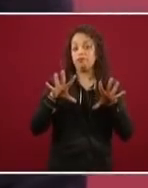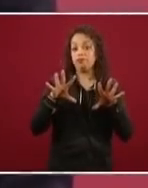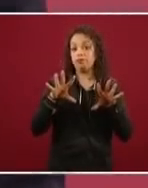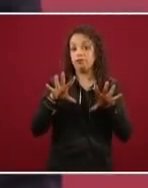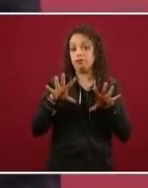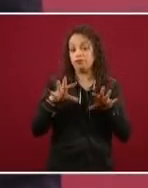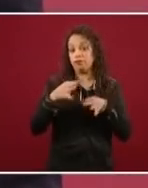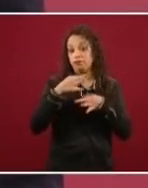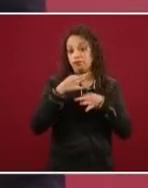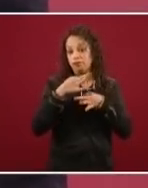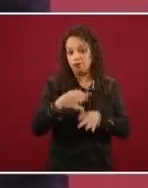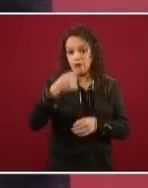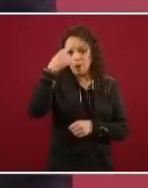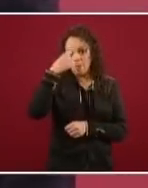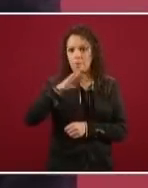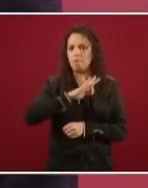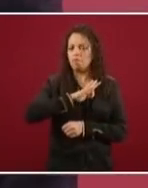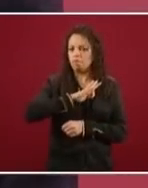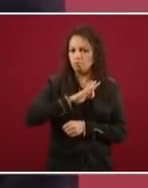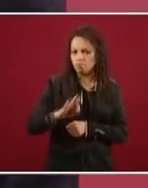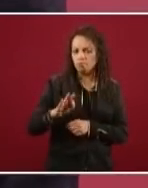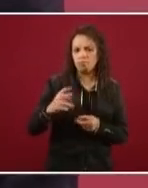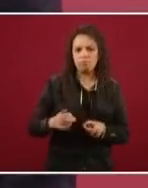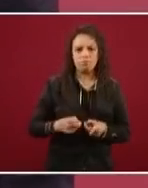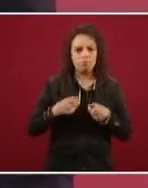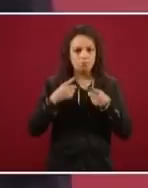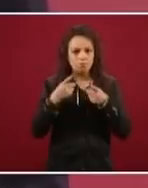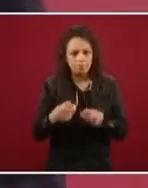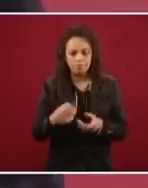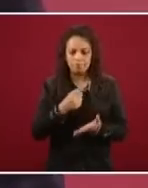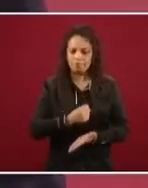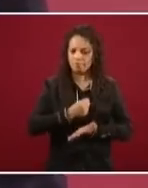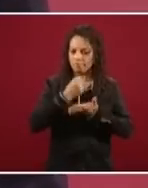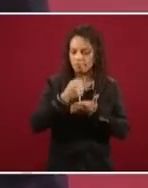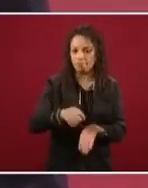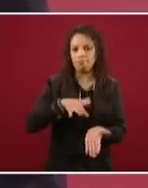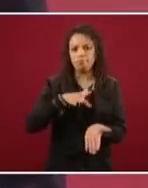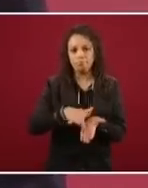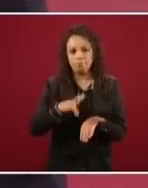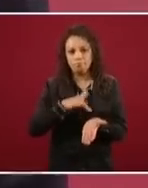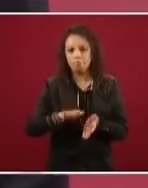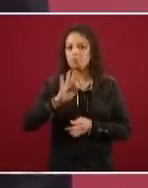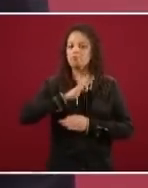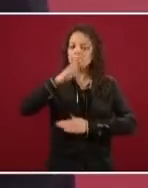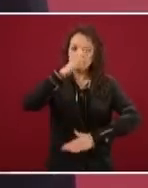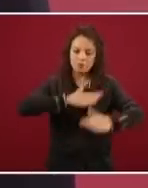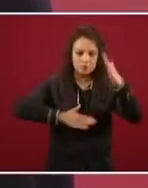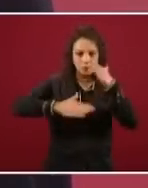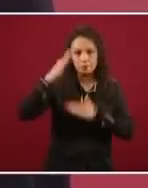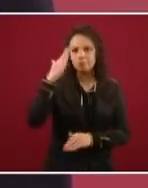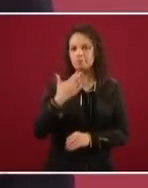para la inversión para el desarrollo